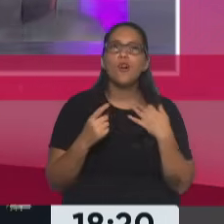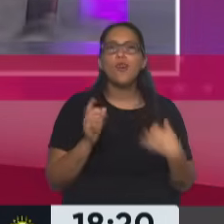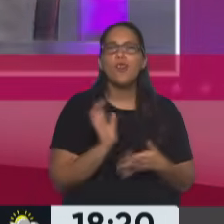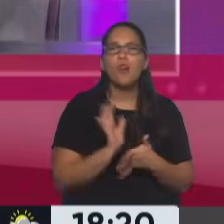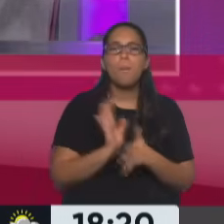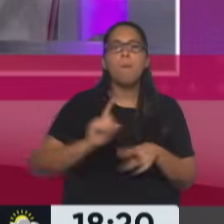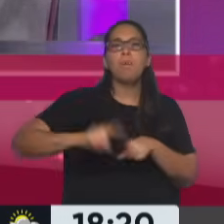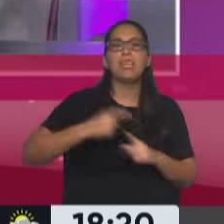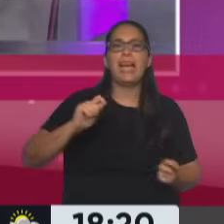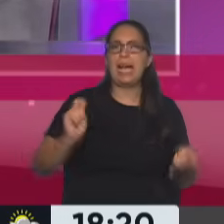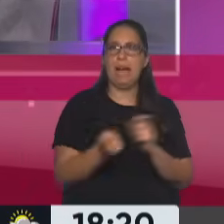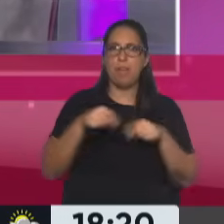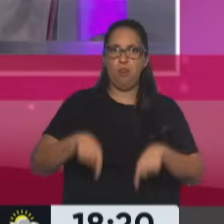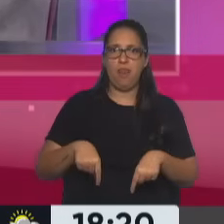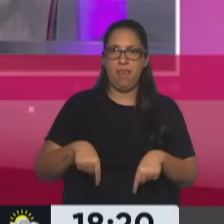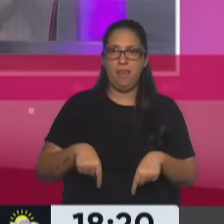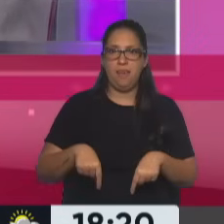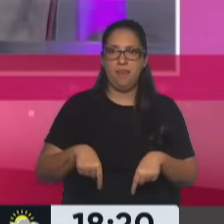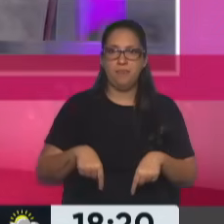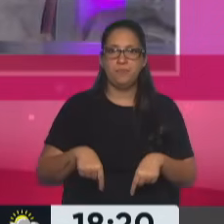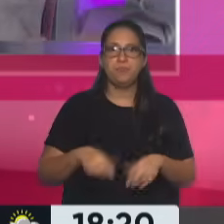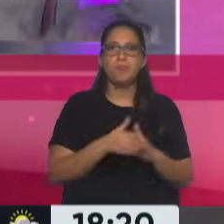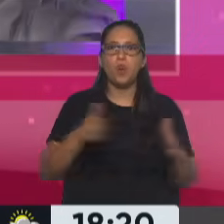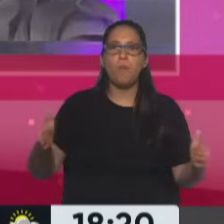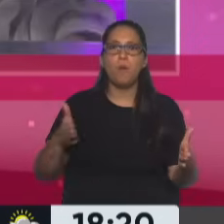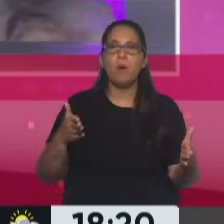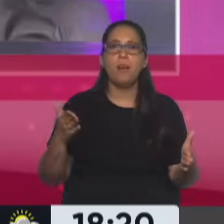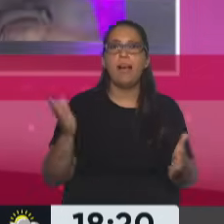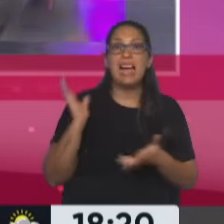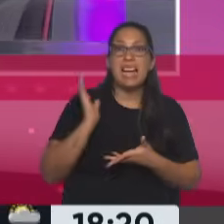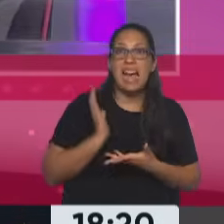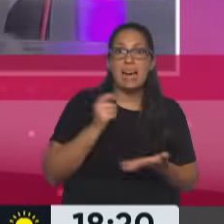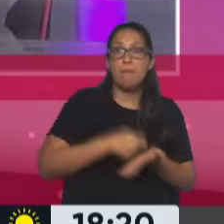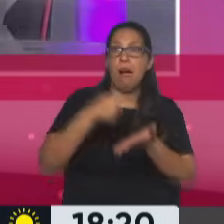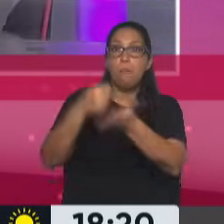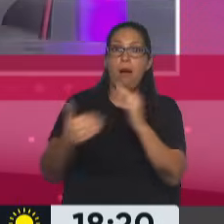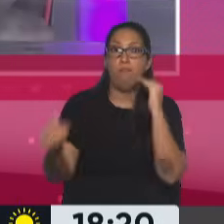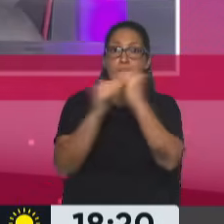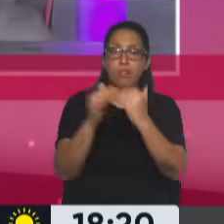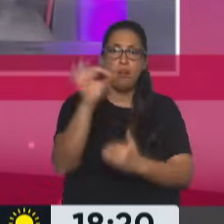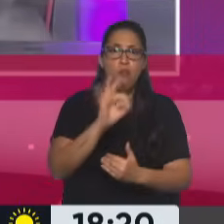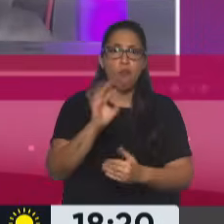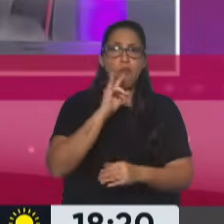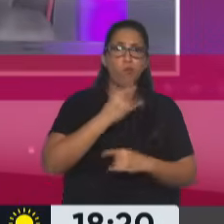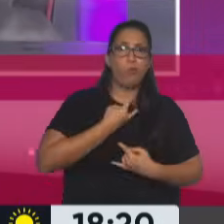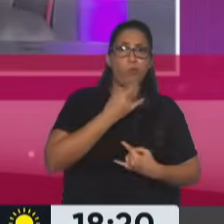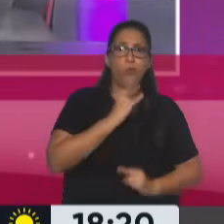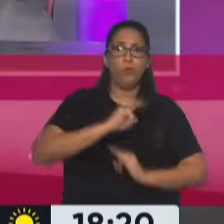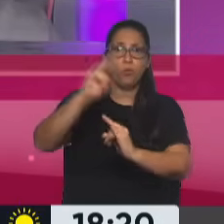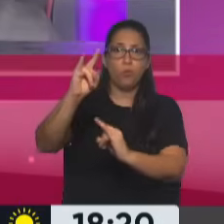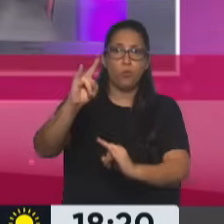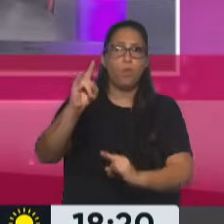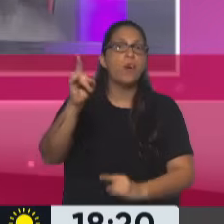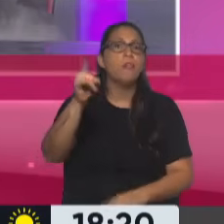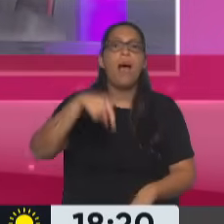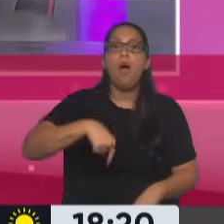cambiando la política. La política va de lo que se llama compartir el peso de la carga a hacerse cargo. Y Europa tiene que hacerse cargo principalmente de